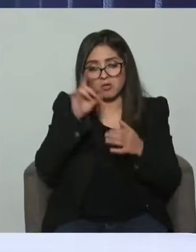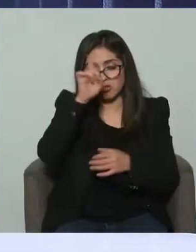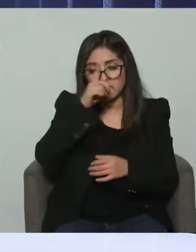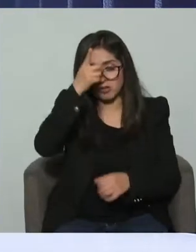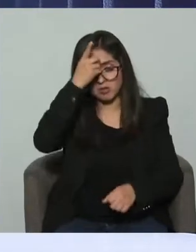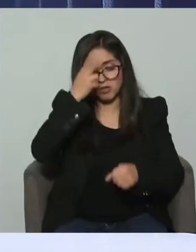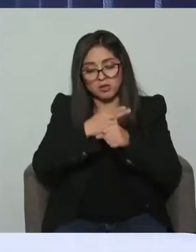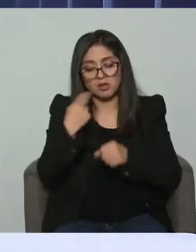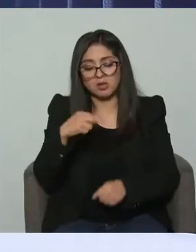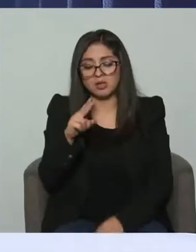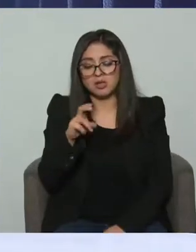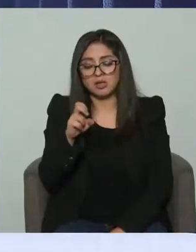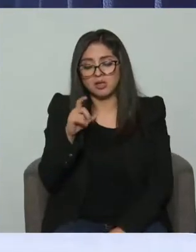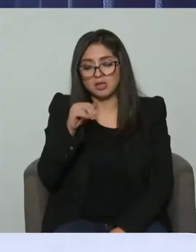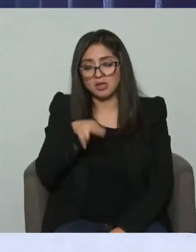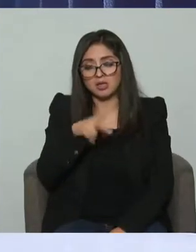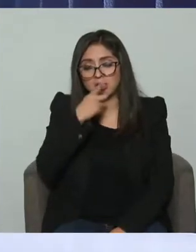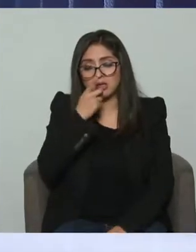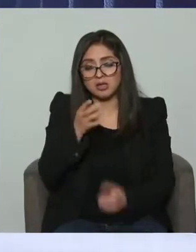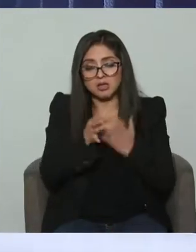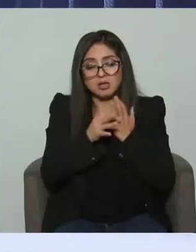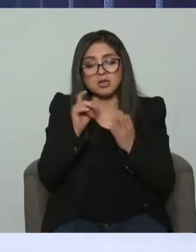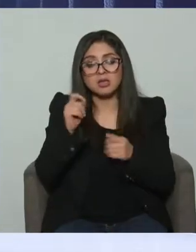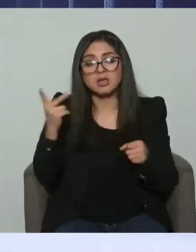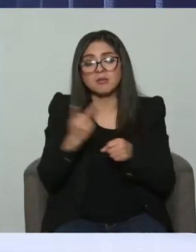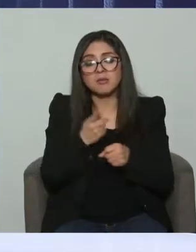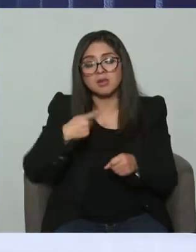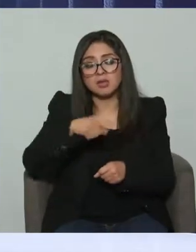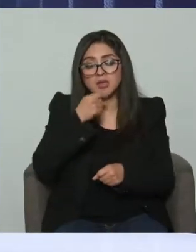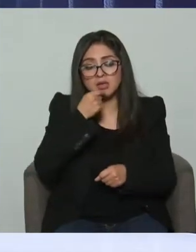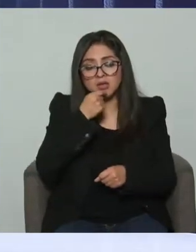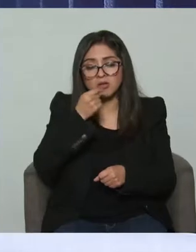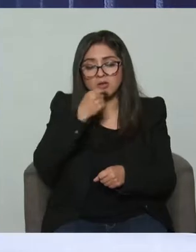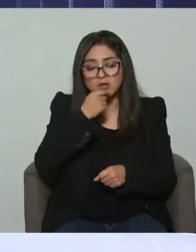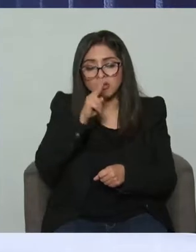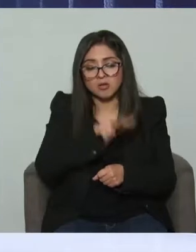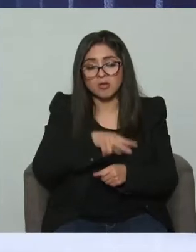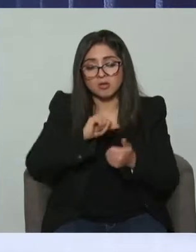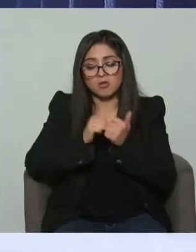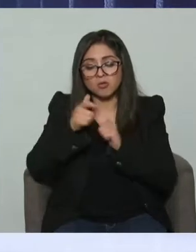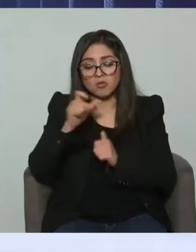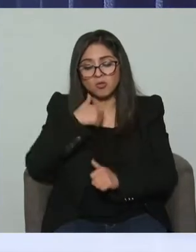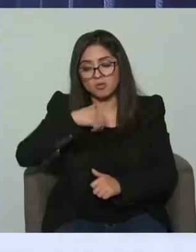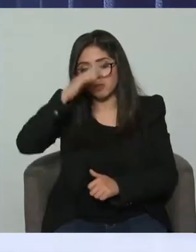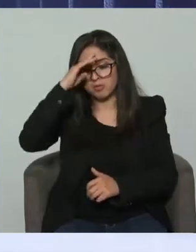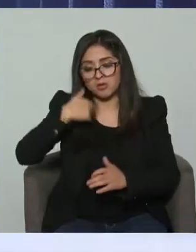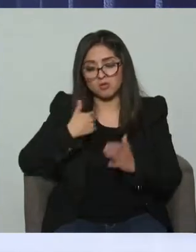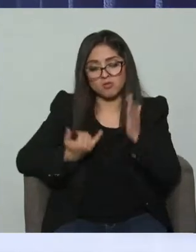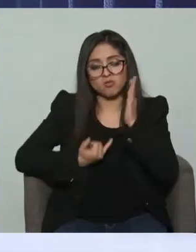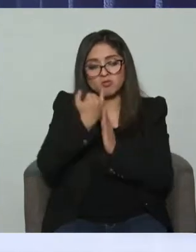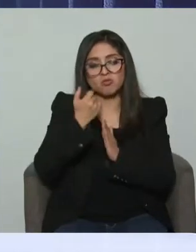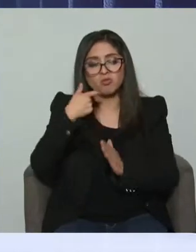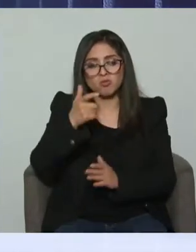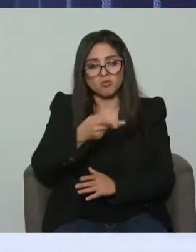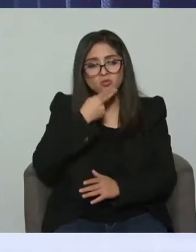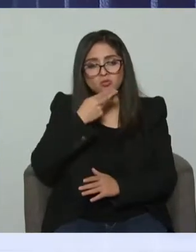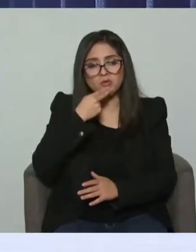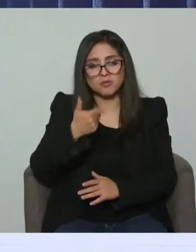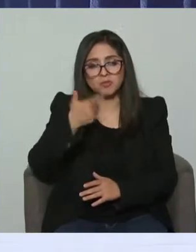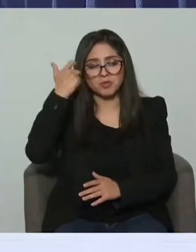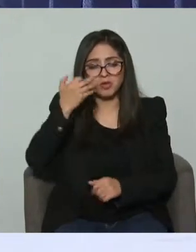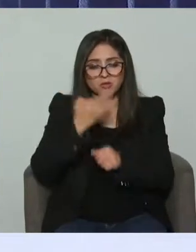de la Redín. Vamos a hablar de qué es lo que pasa por la mente de los niños y adolescentes al momento de tomar con sus manos un arma. No se